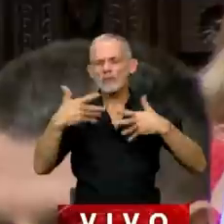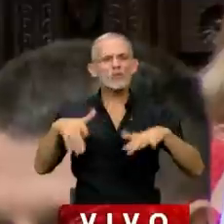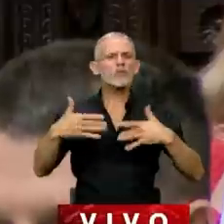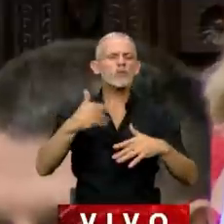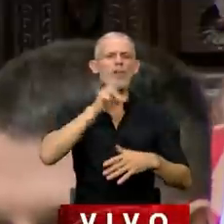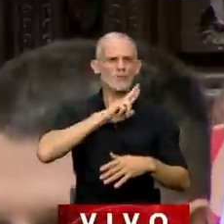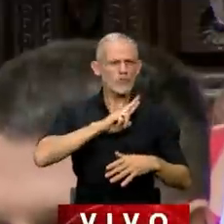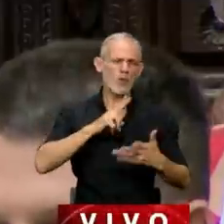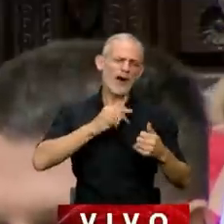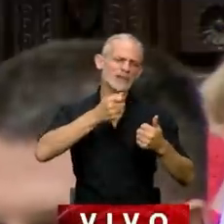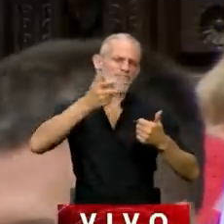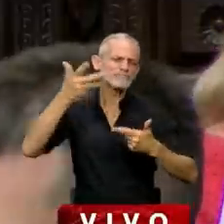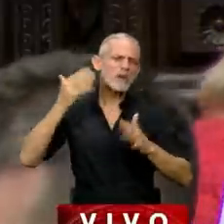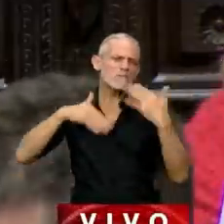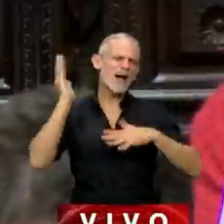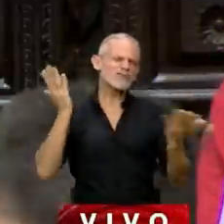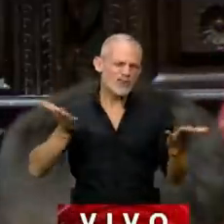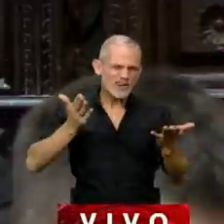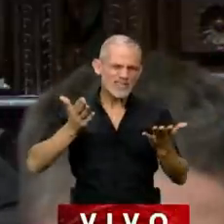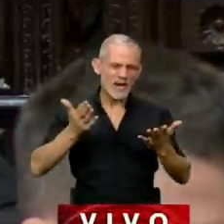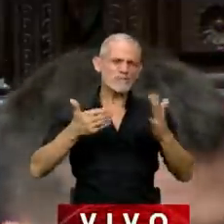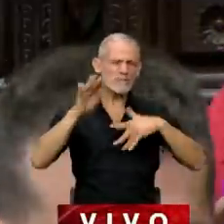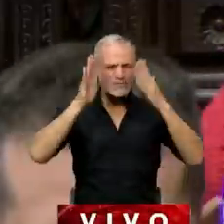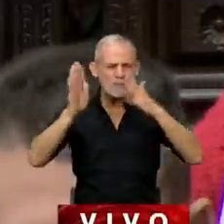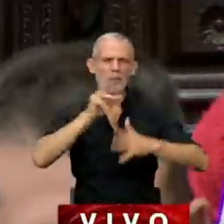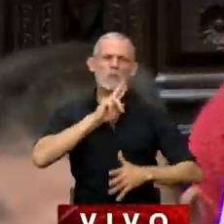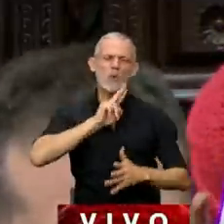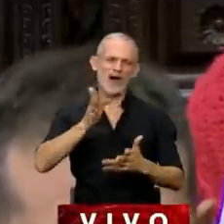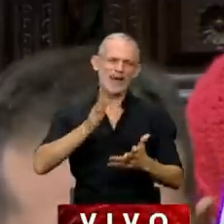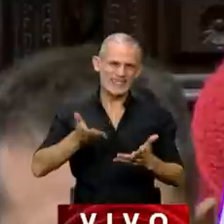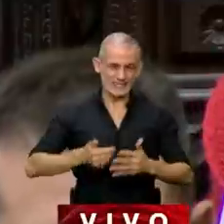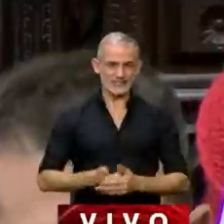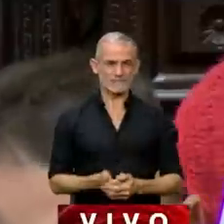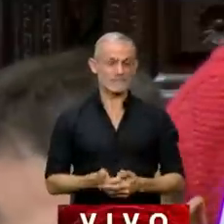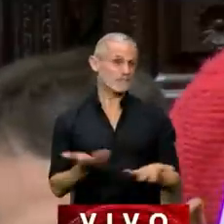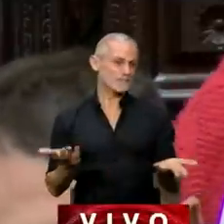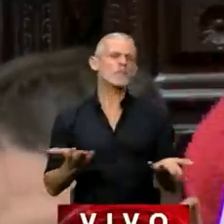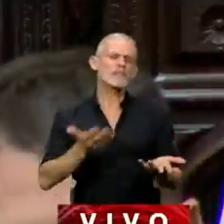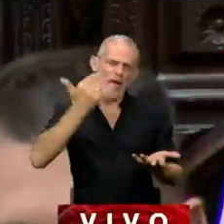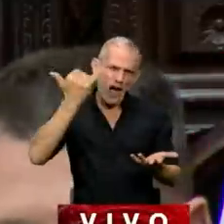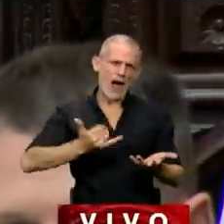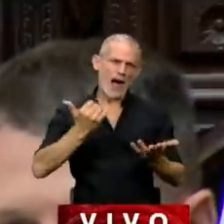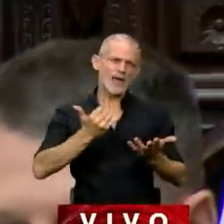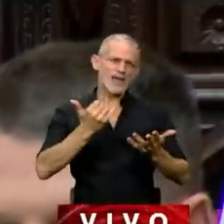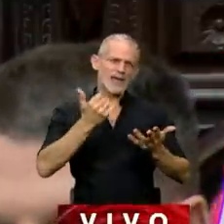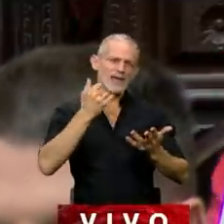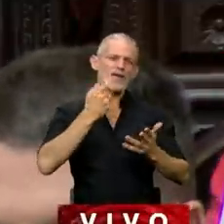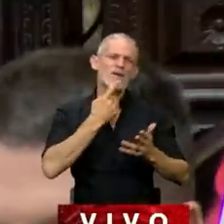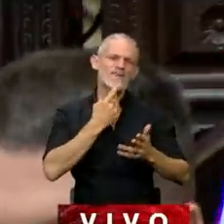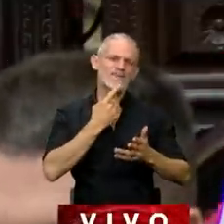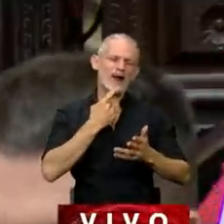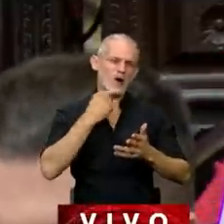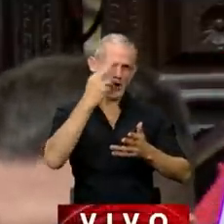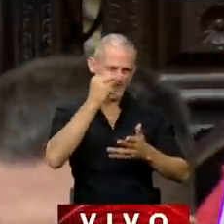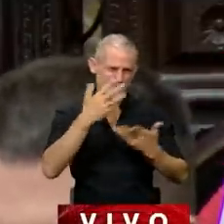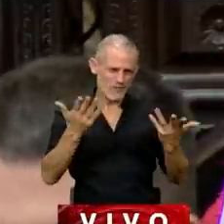altamente feminizada, es una profesión llevada adelante especialmente por mujeres, aunque claramente hay también muchos compañeros